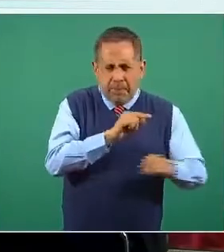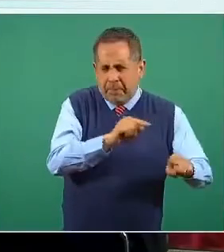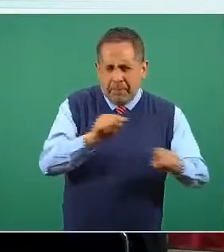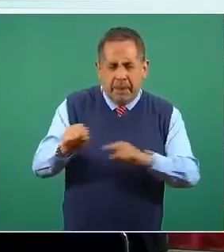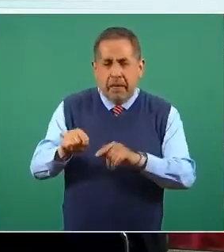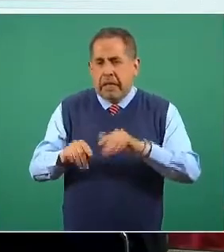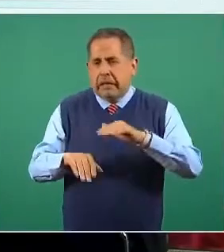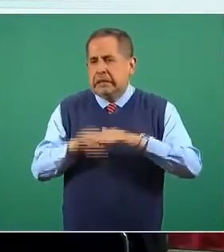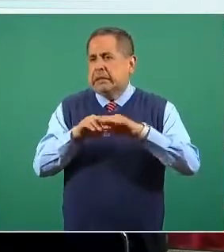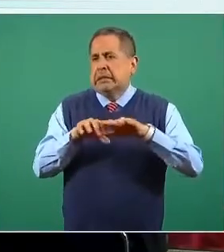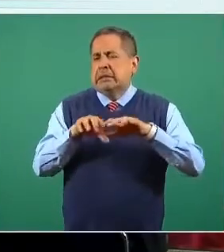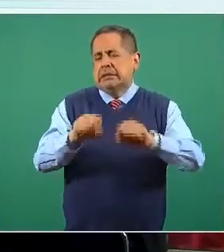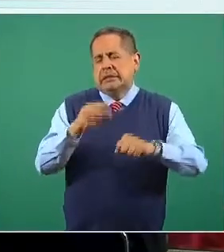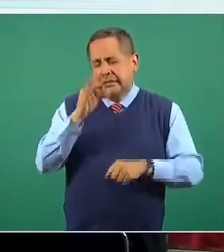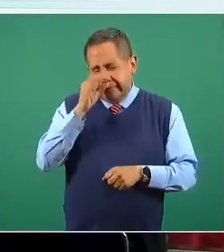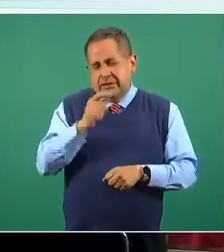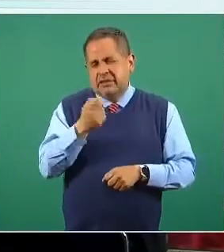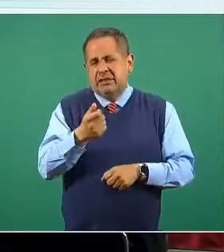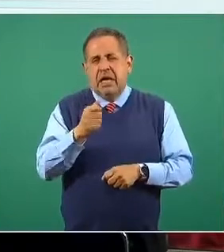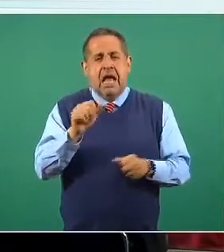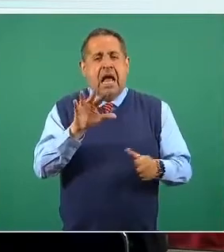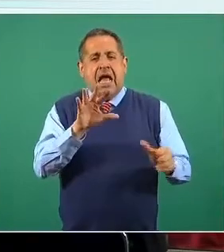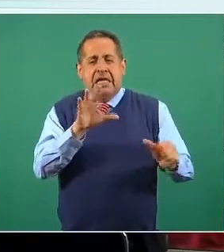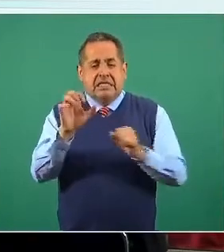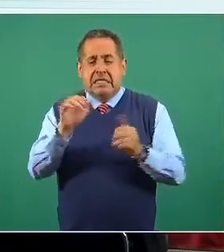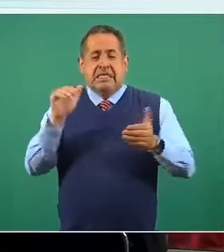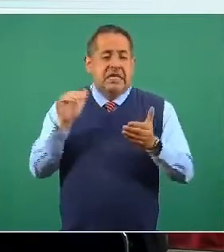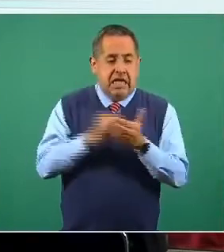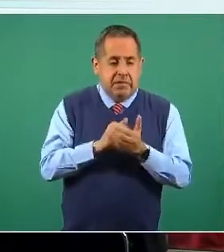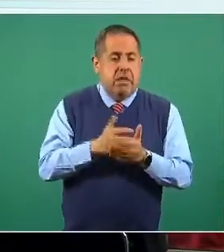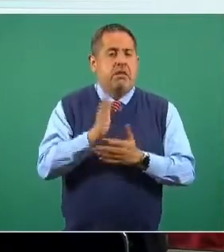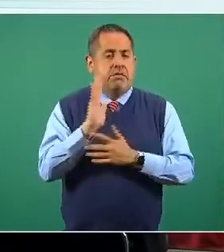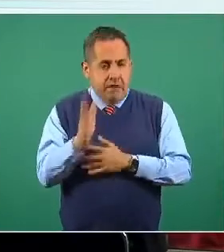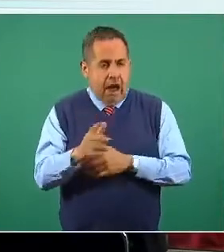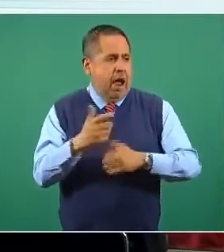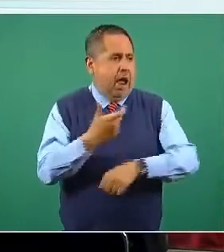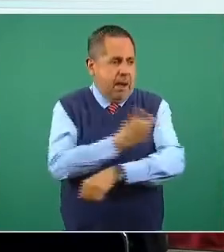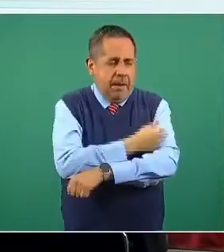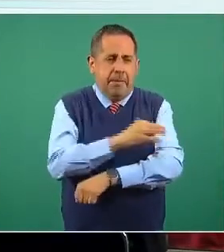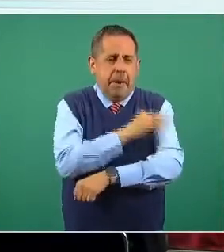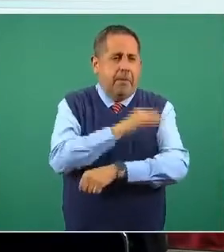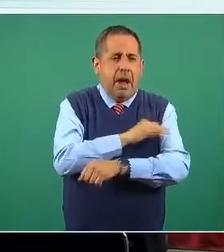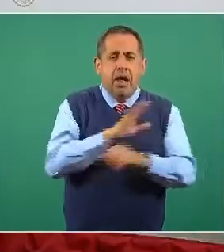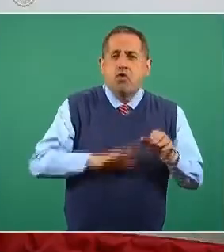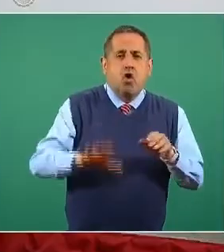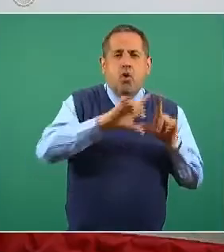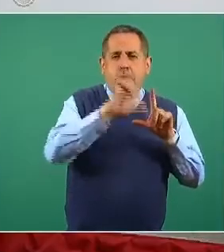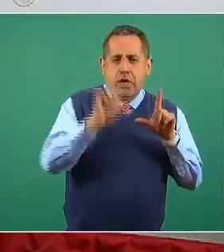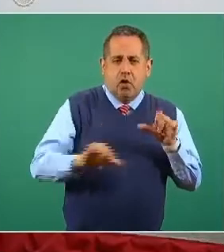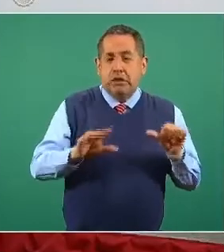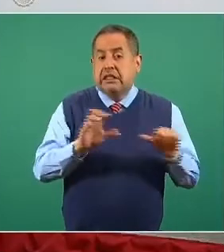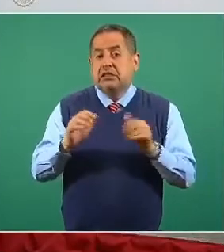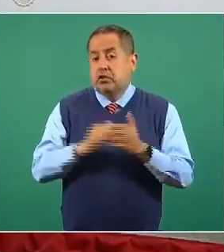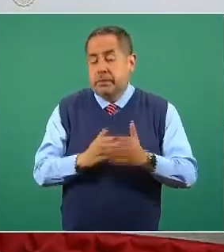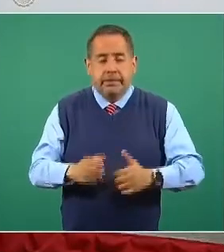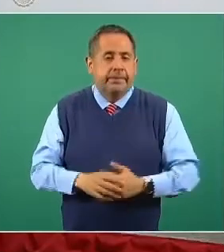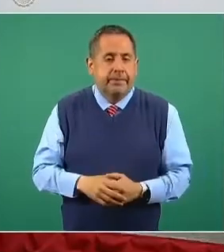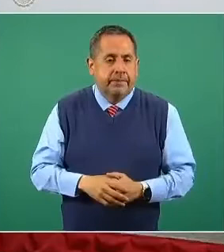las 600,000 dosis aplicadas en todo el territorio nacional. Si vemos la